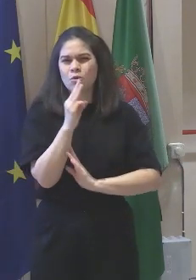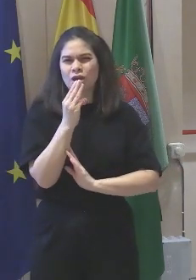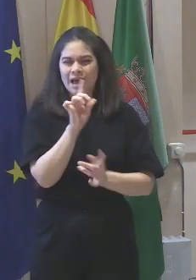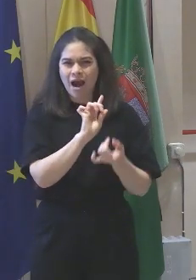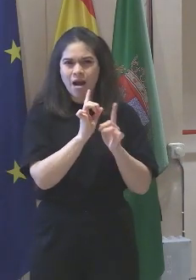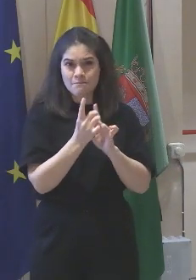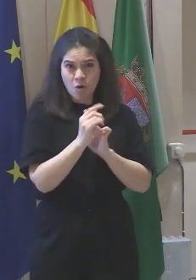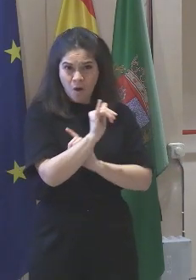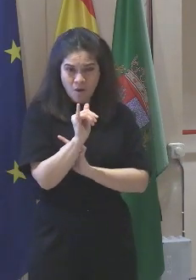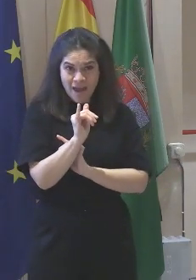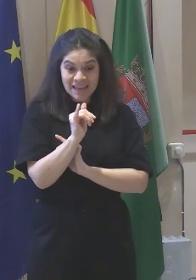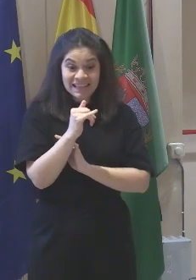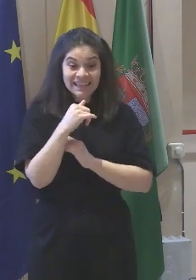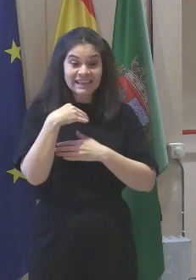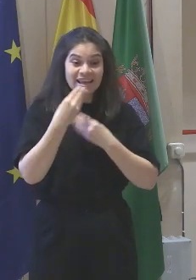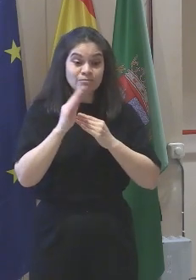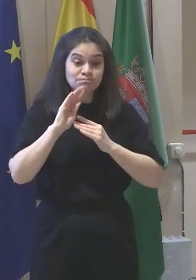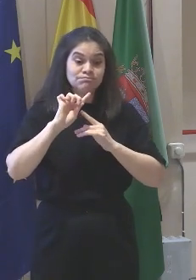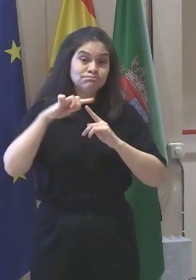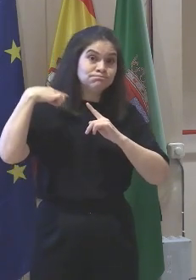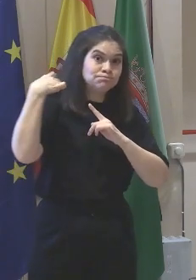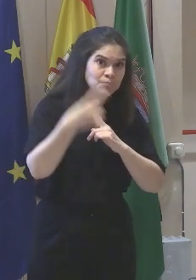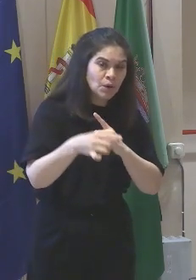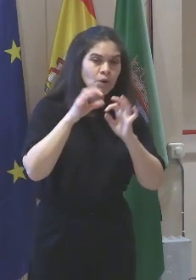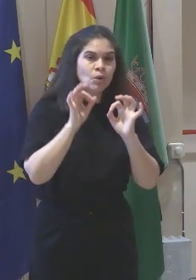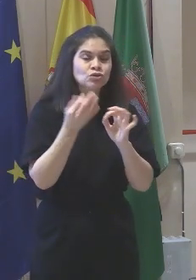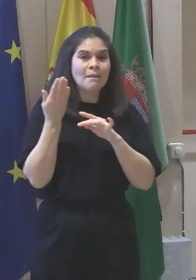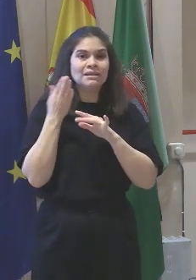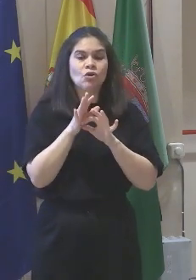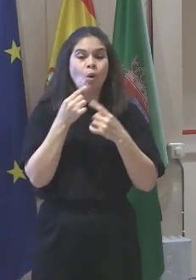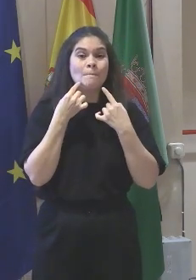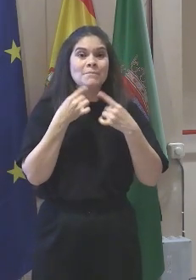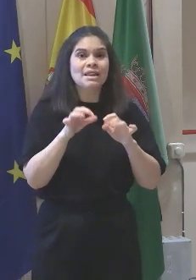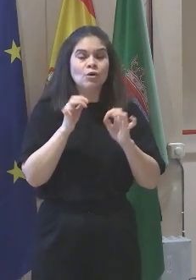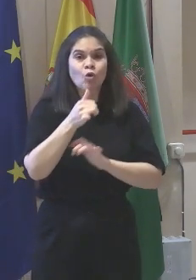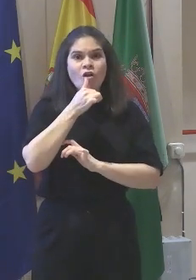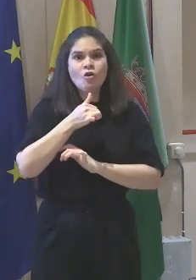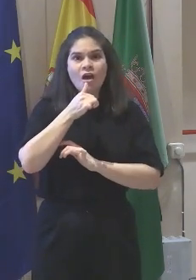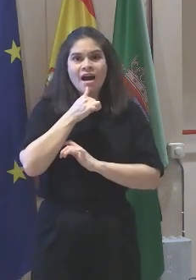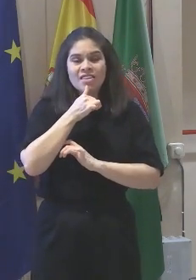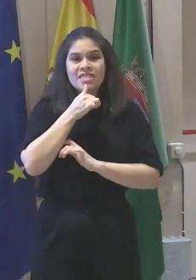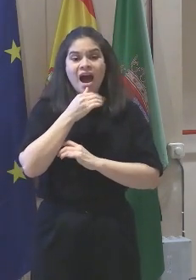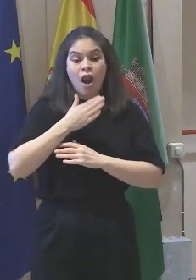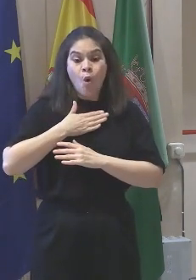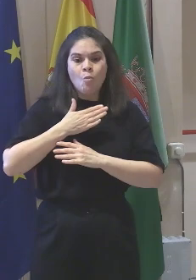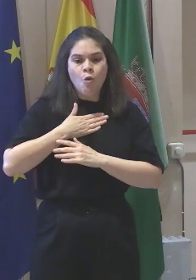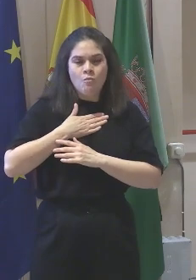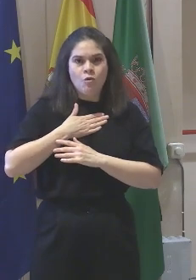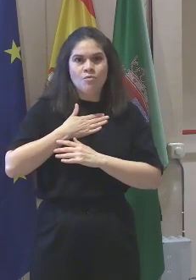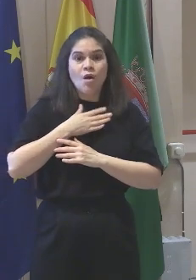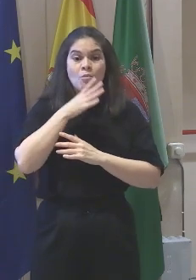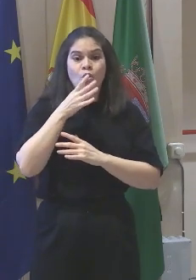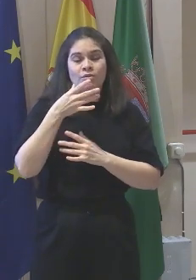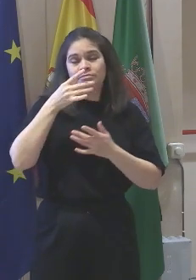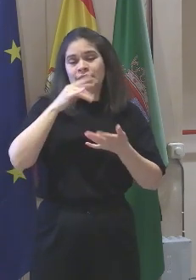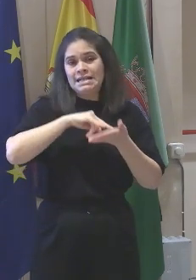que haga que desencadene esa presentación de antígenos, esa pérdida de tolerancia a lo propio por parte del sistema inmune,